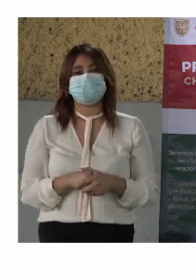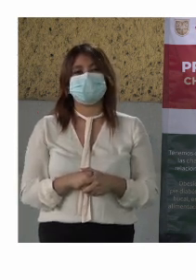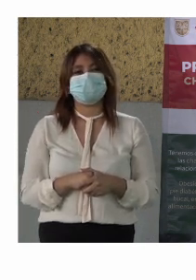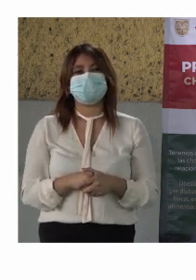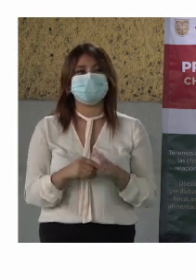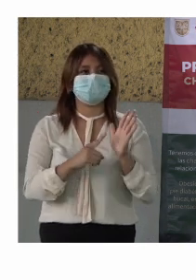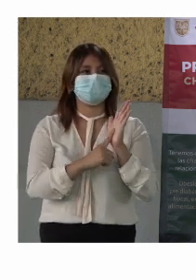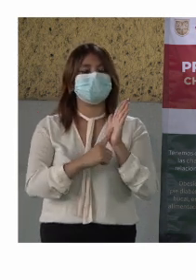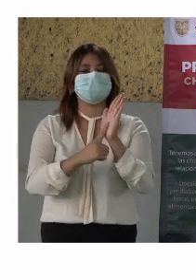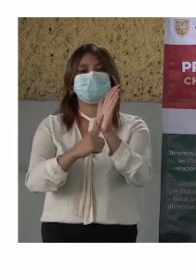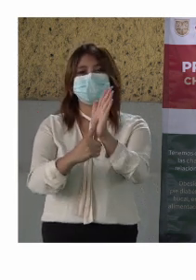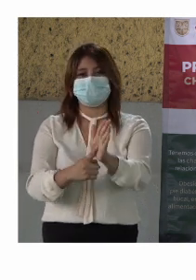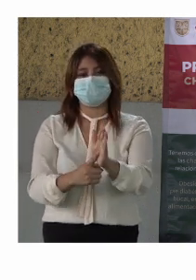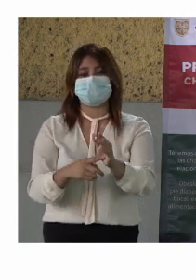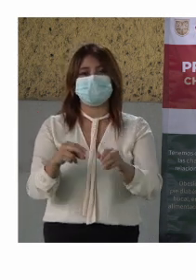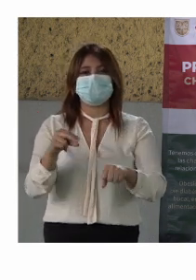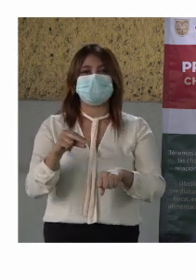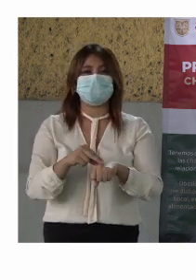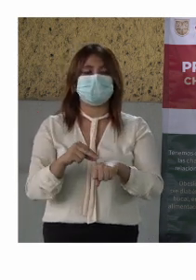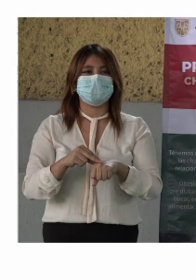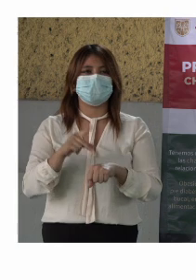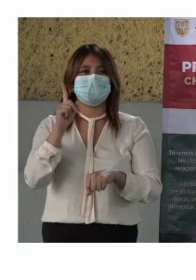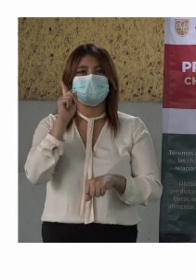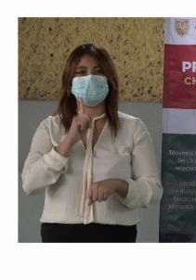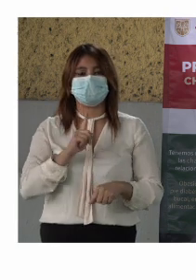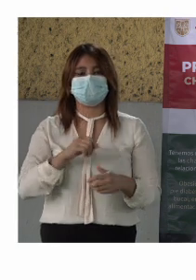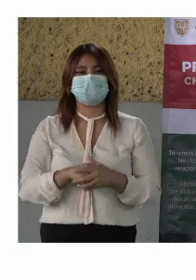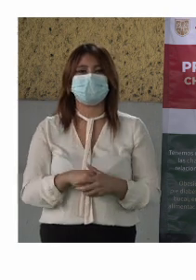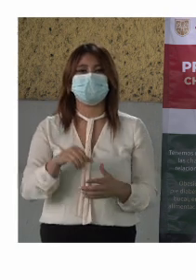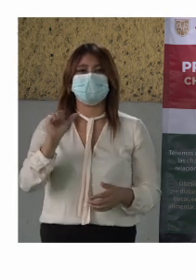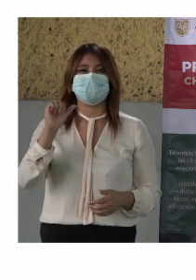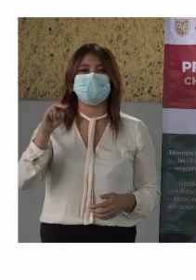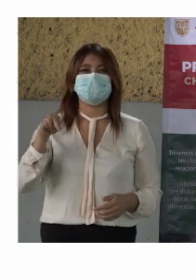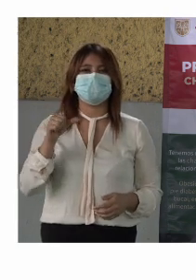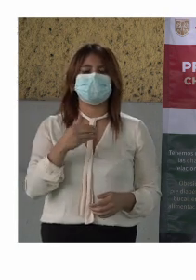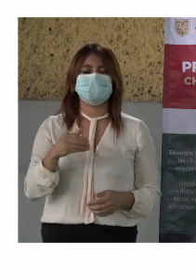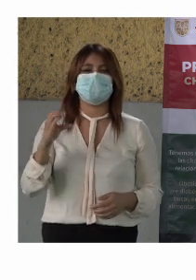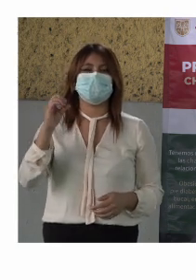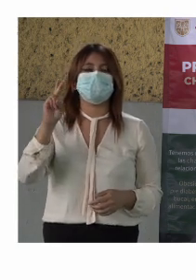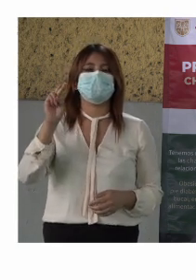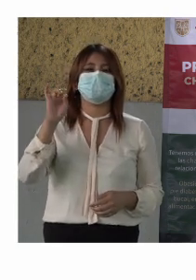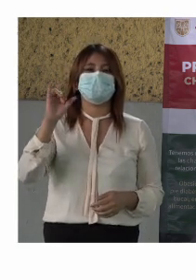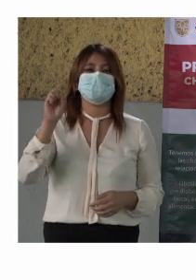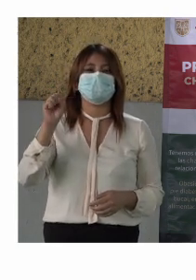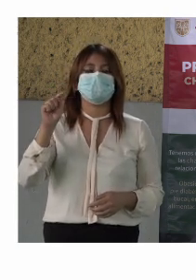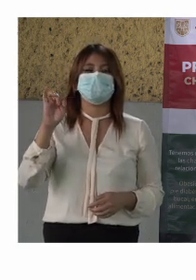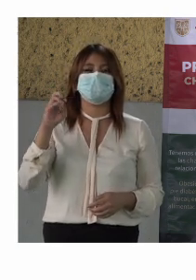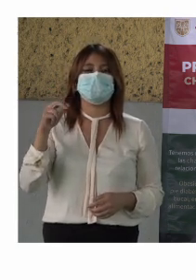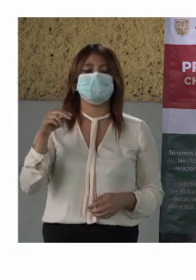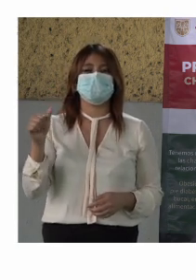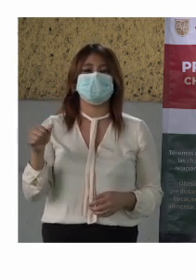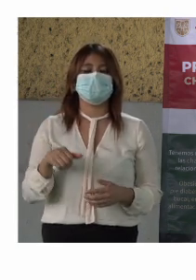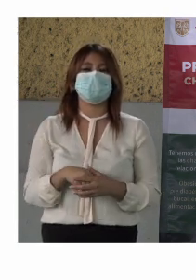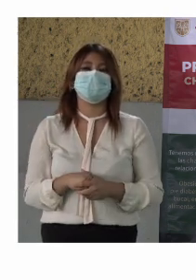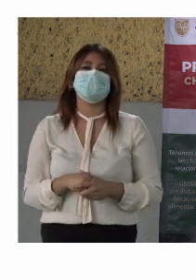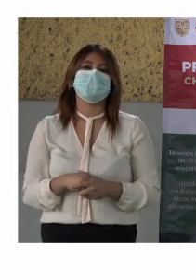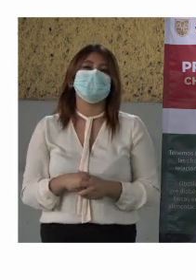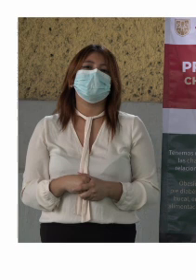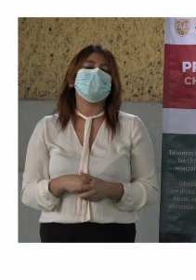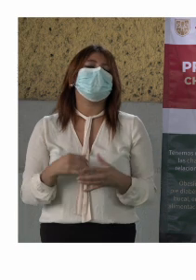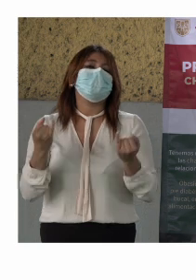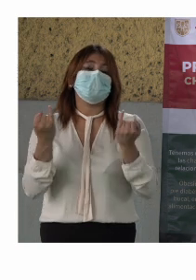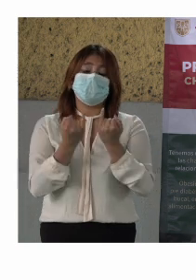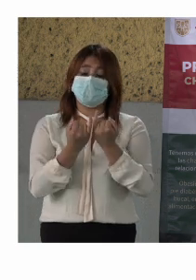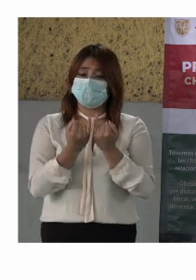exposición de la doctora Ana Cristina García Ulloa y en esta